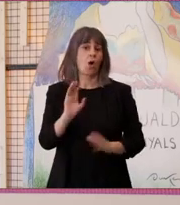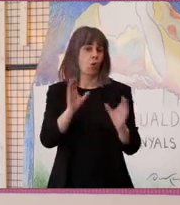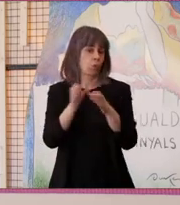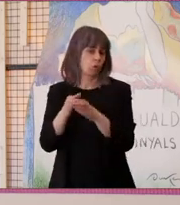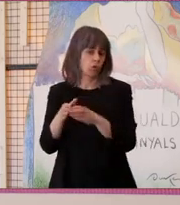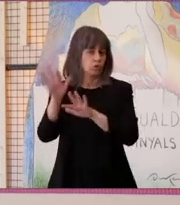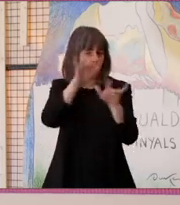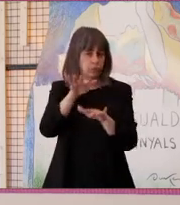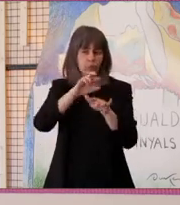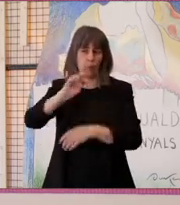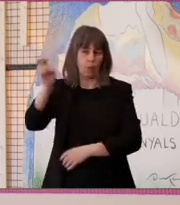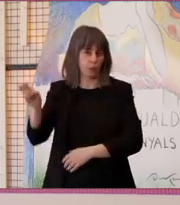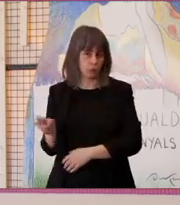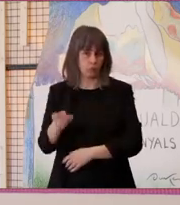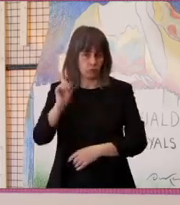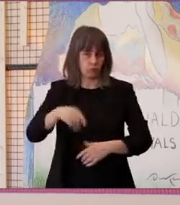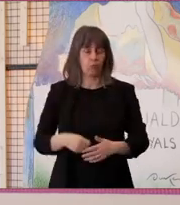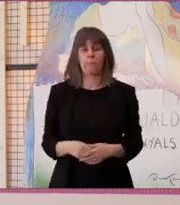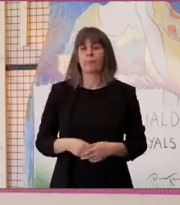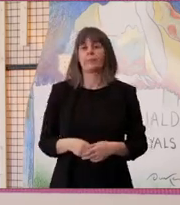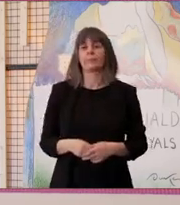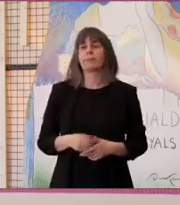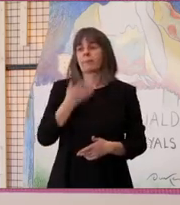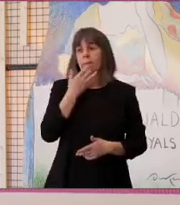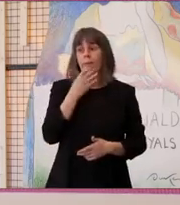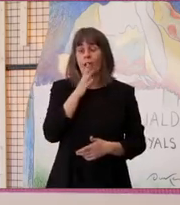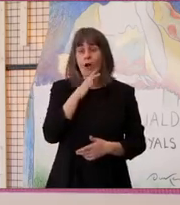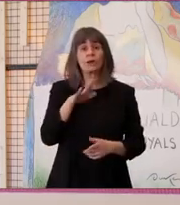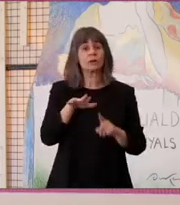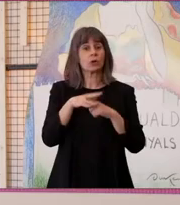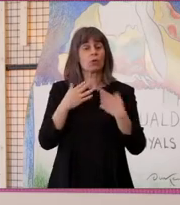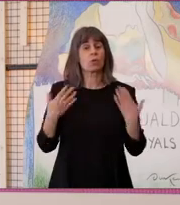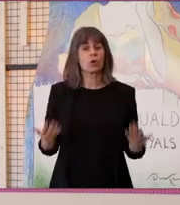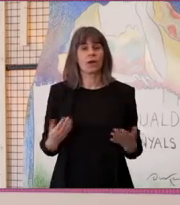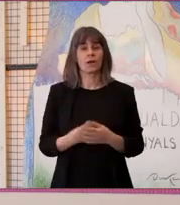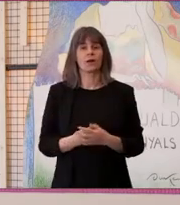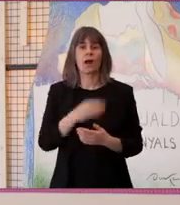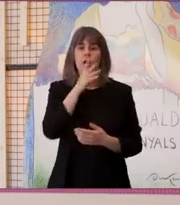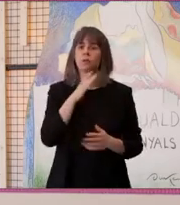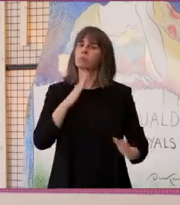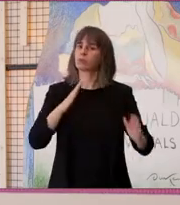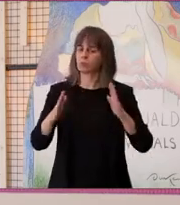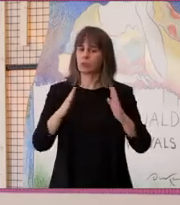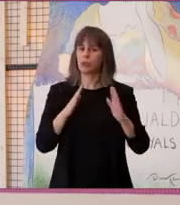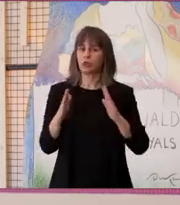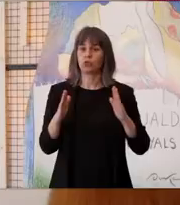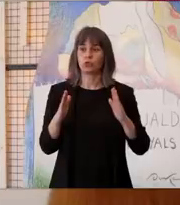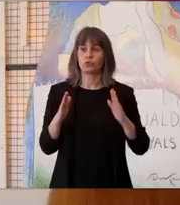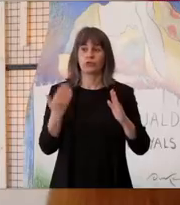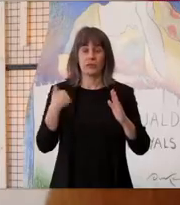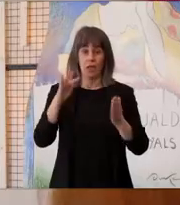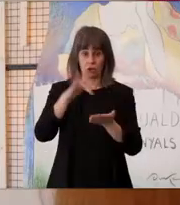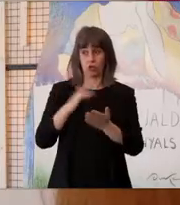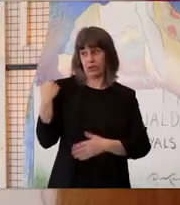populismos quiero decir están ahora mismo estamos casi en un momento que ya vivimos